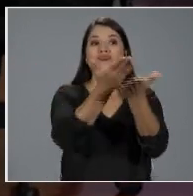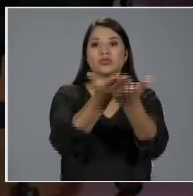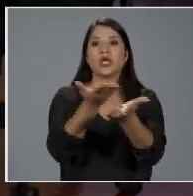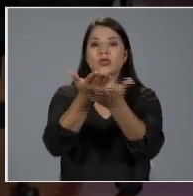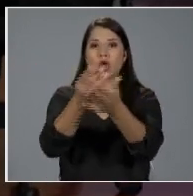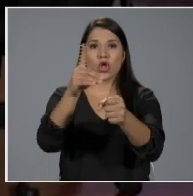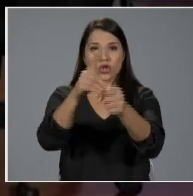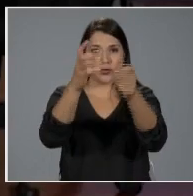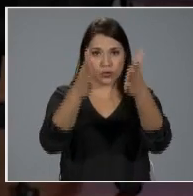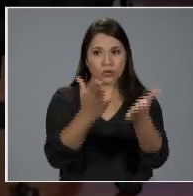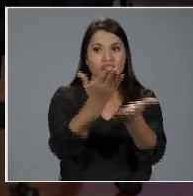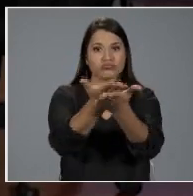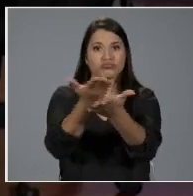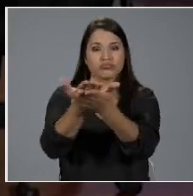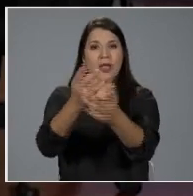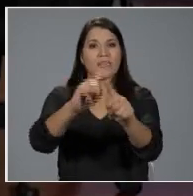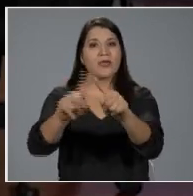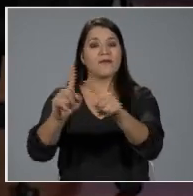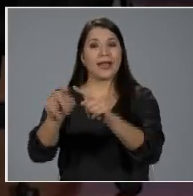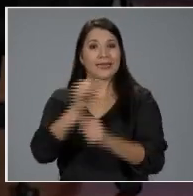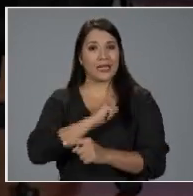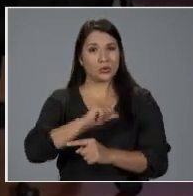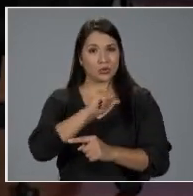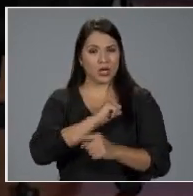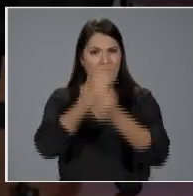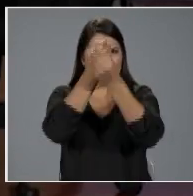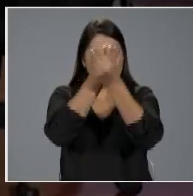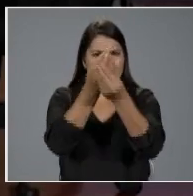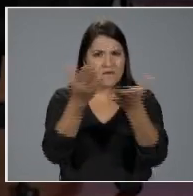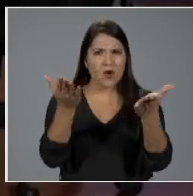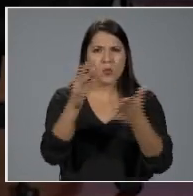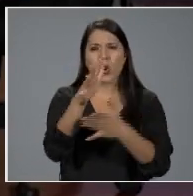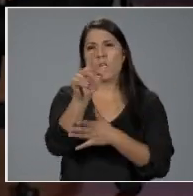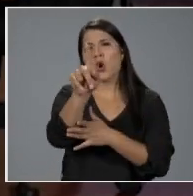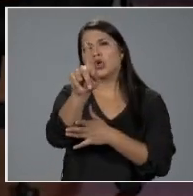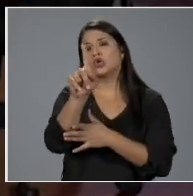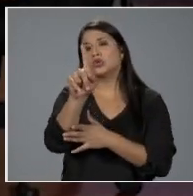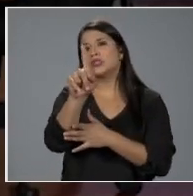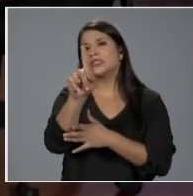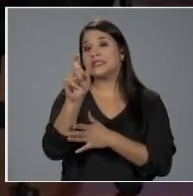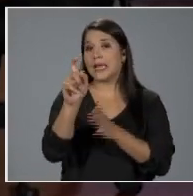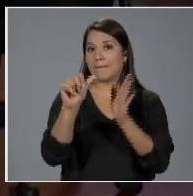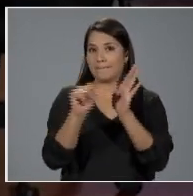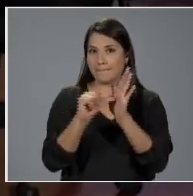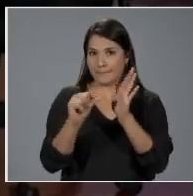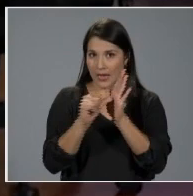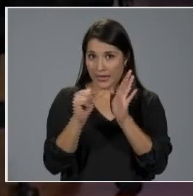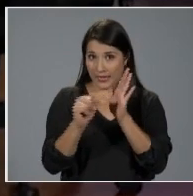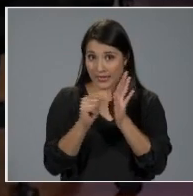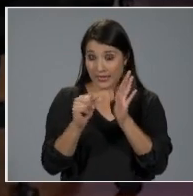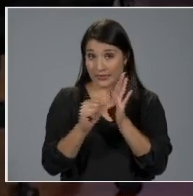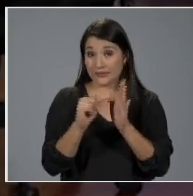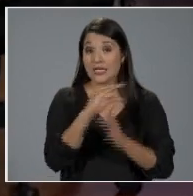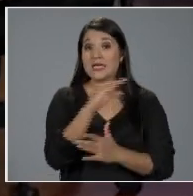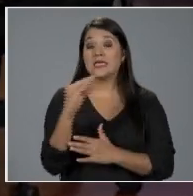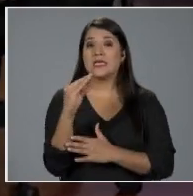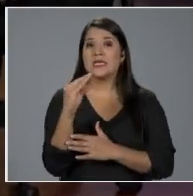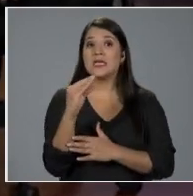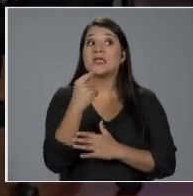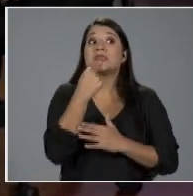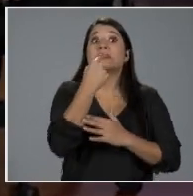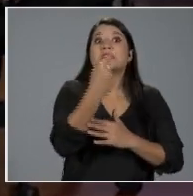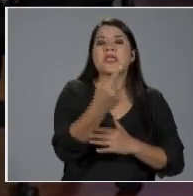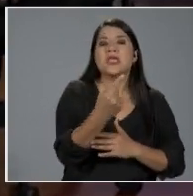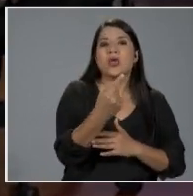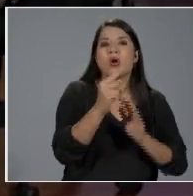diputados y a diferentes autoridades, un informe de más o cerca de 100 páginas que pues se decía duraría